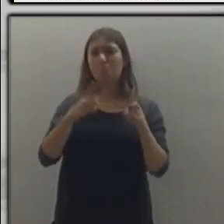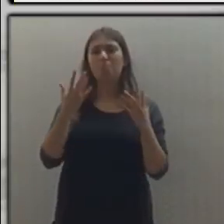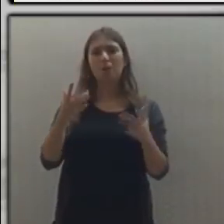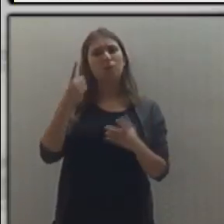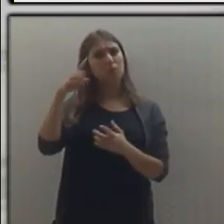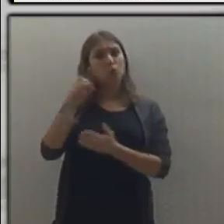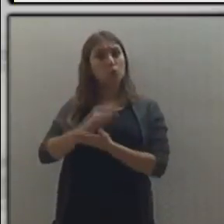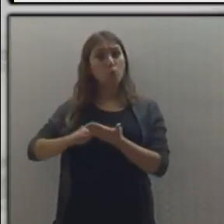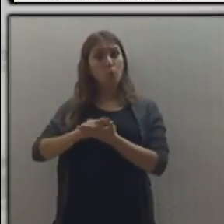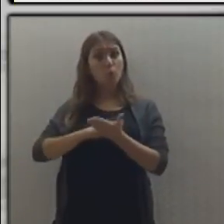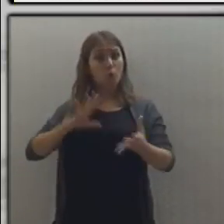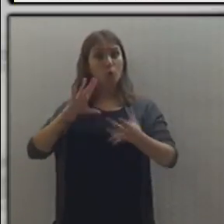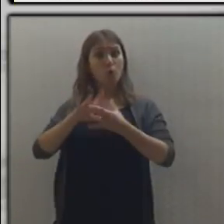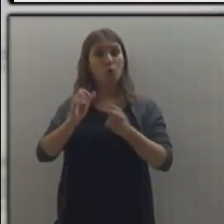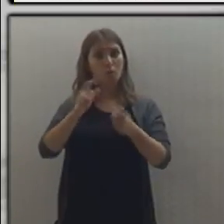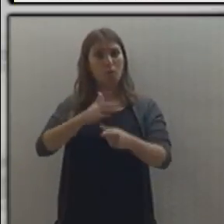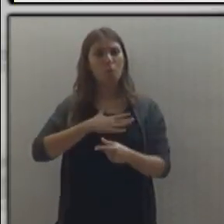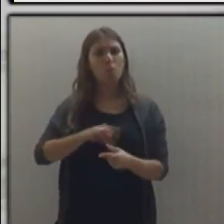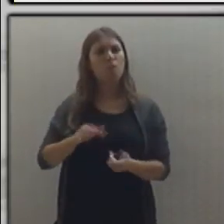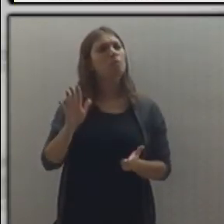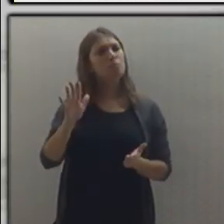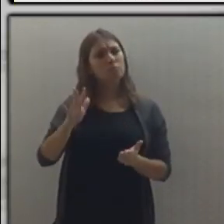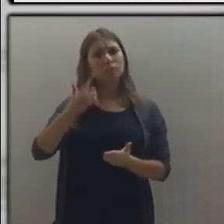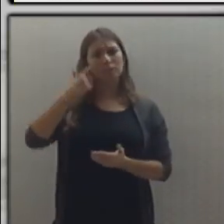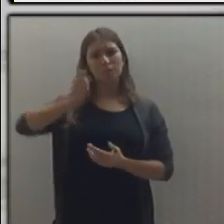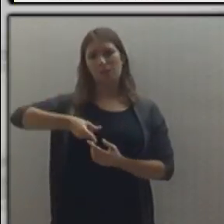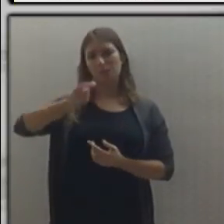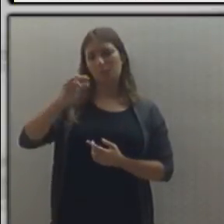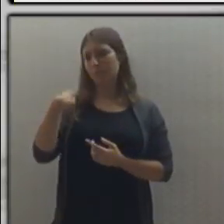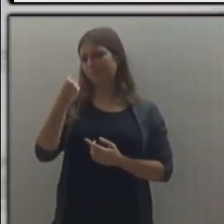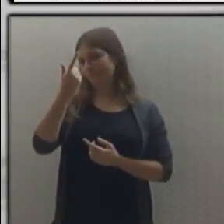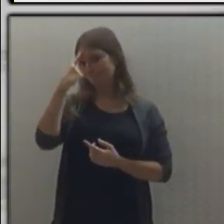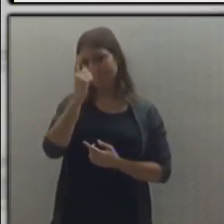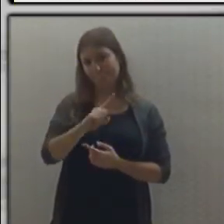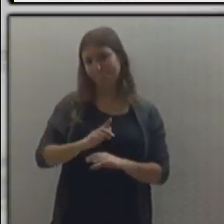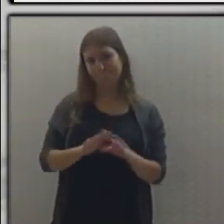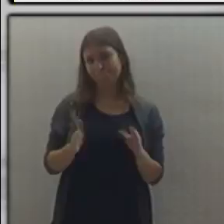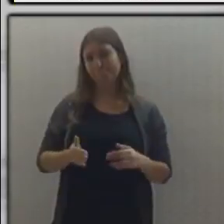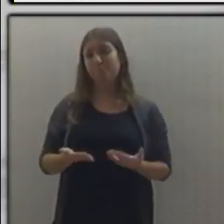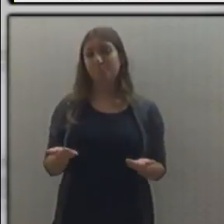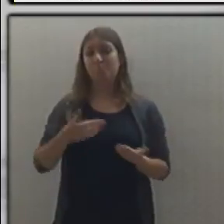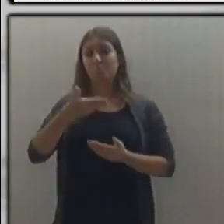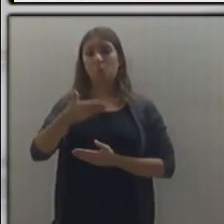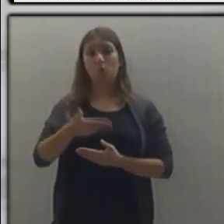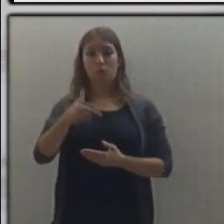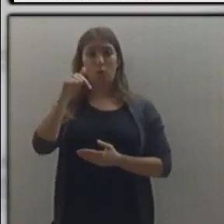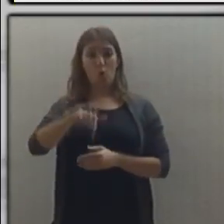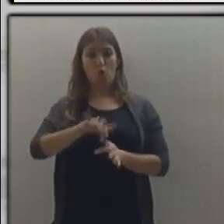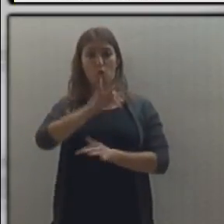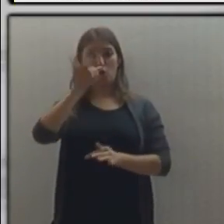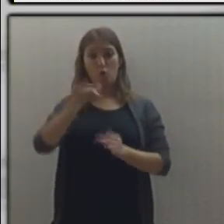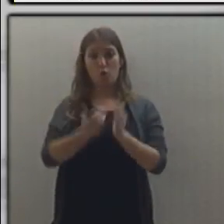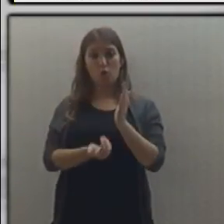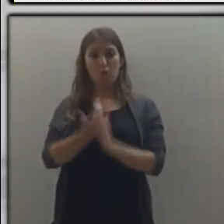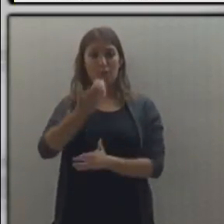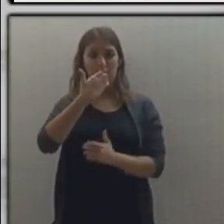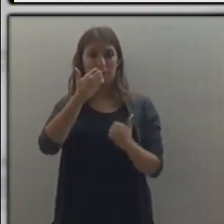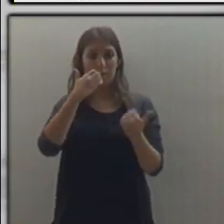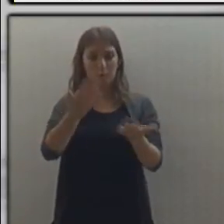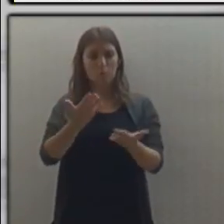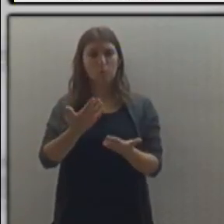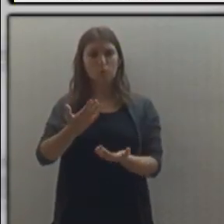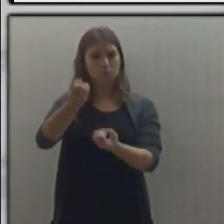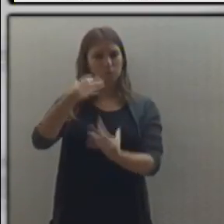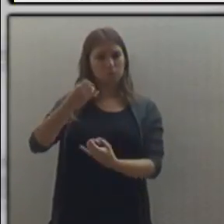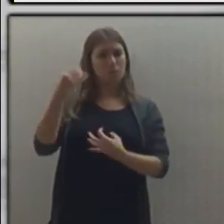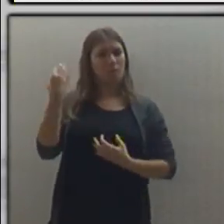existen soluciones a esos problemas es algo que muchas veces no sabemos, ¿no? Y por eso es importante jornadas como las de hoy, ¿no? En las que se